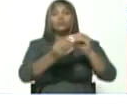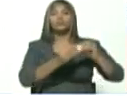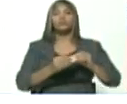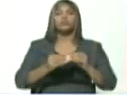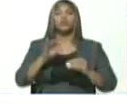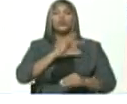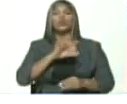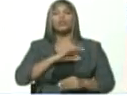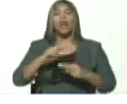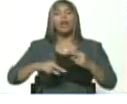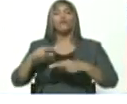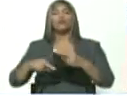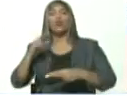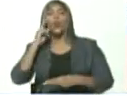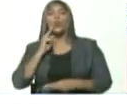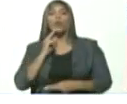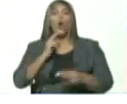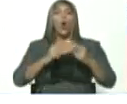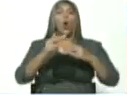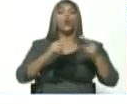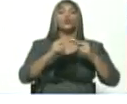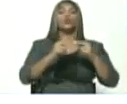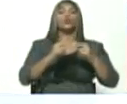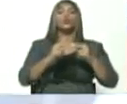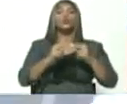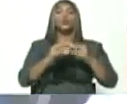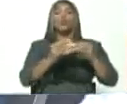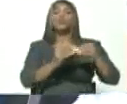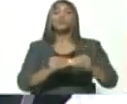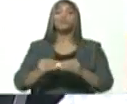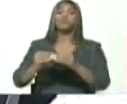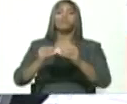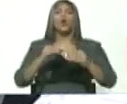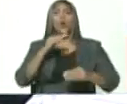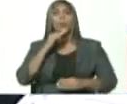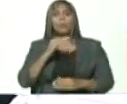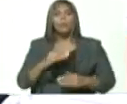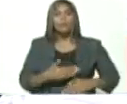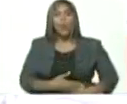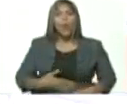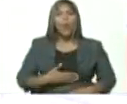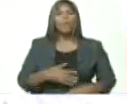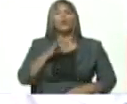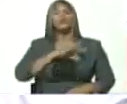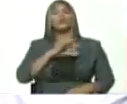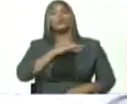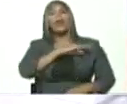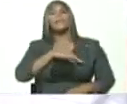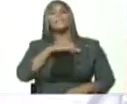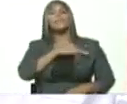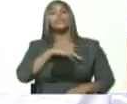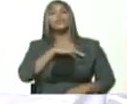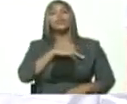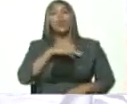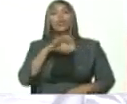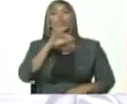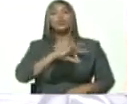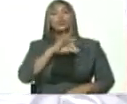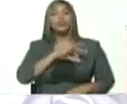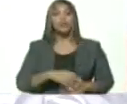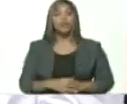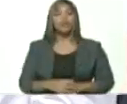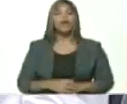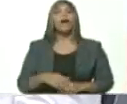bolivariana, la construcción del estado de bienestar social de las misiones socialistas y